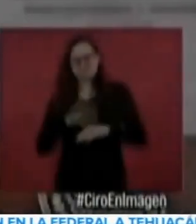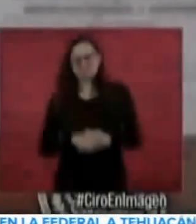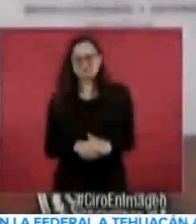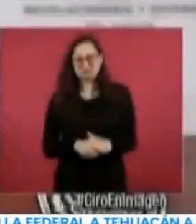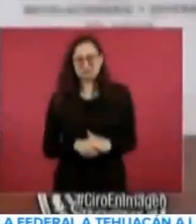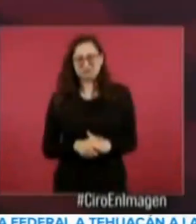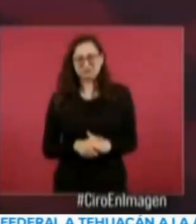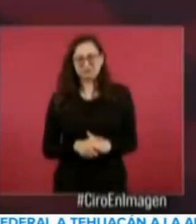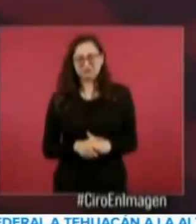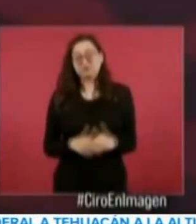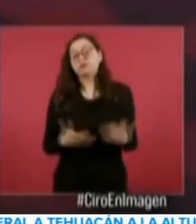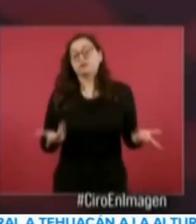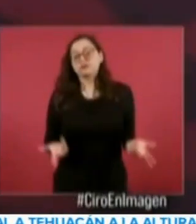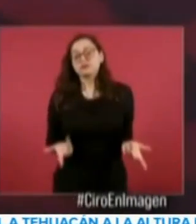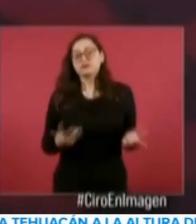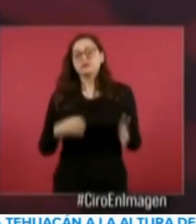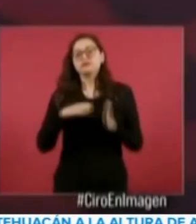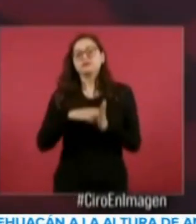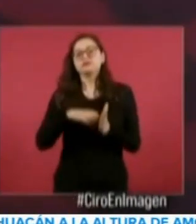Esta declaración